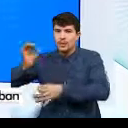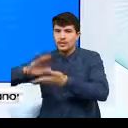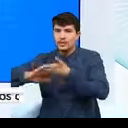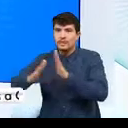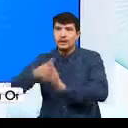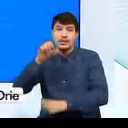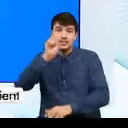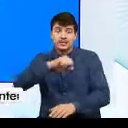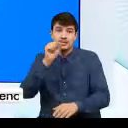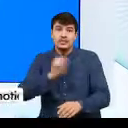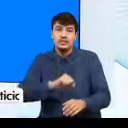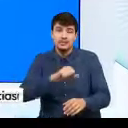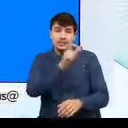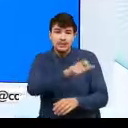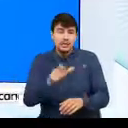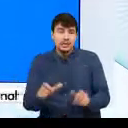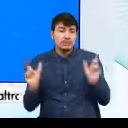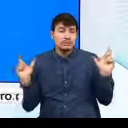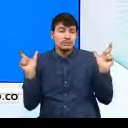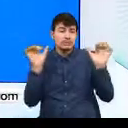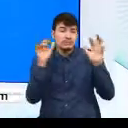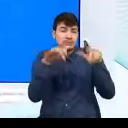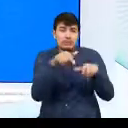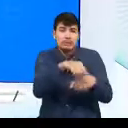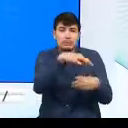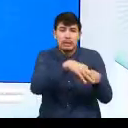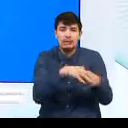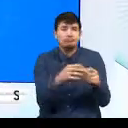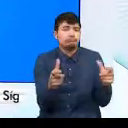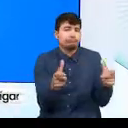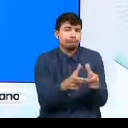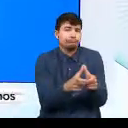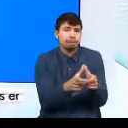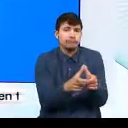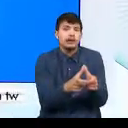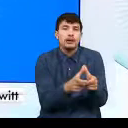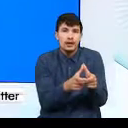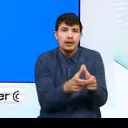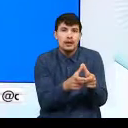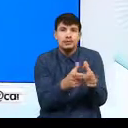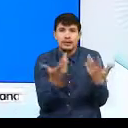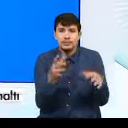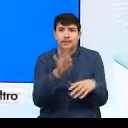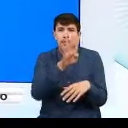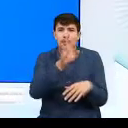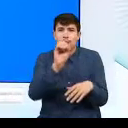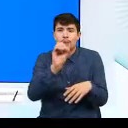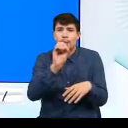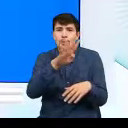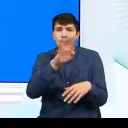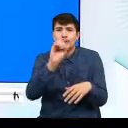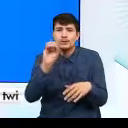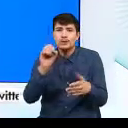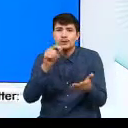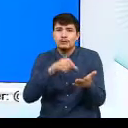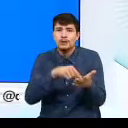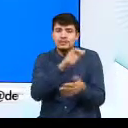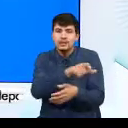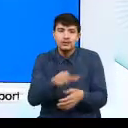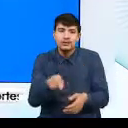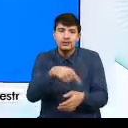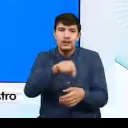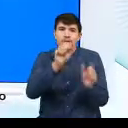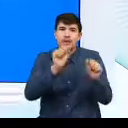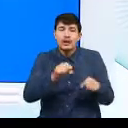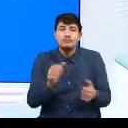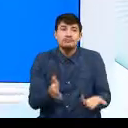Una baja asistencia de votantes participó en la elección de jueces de paz en Bucaramanga. De un poco más de 400.000 sufragantes aptos para votar,